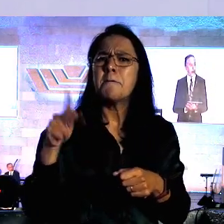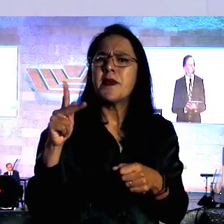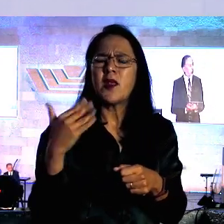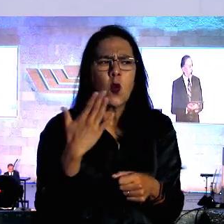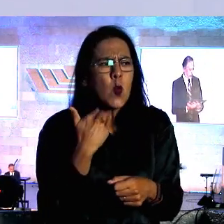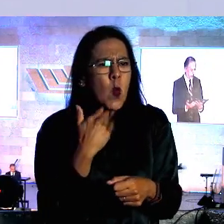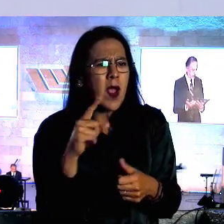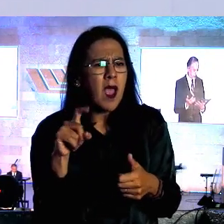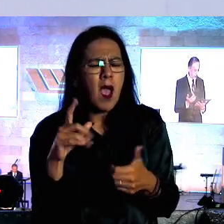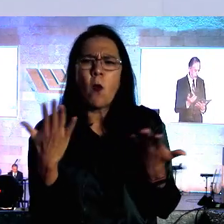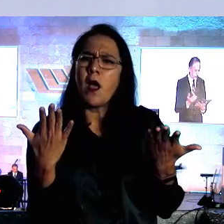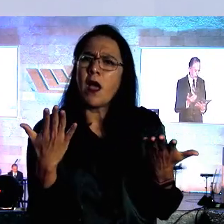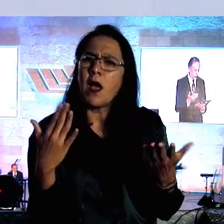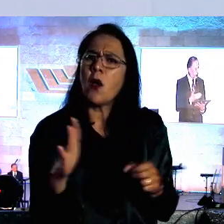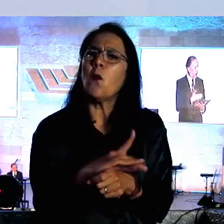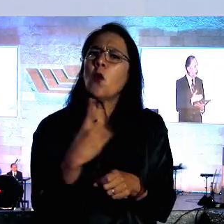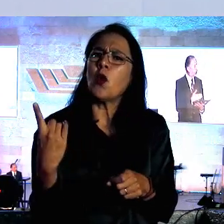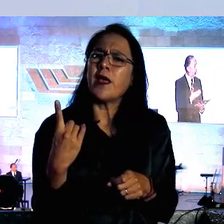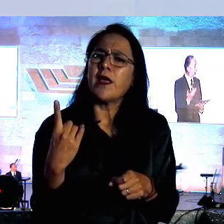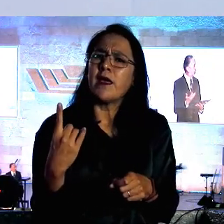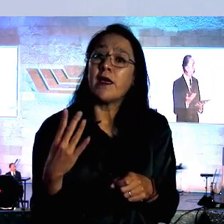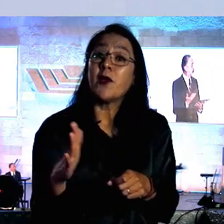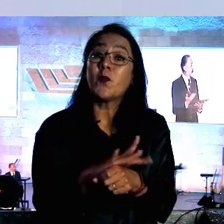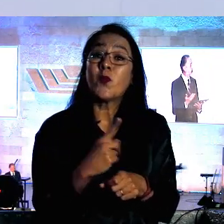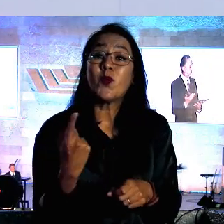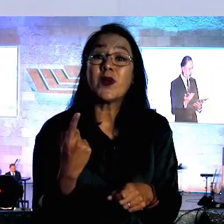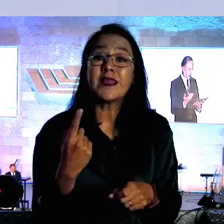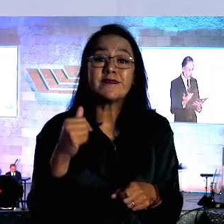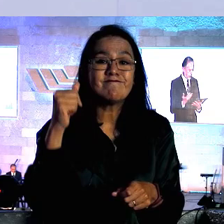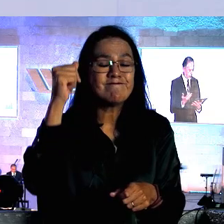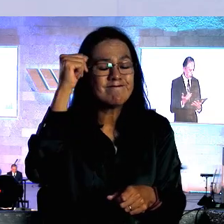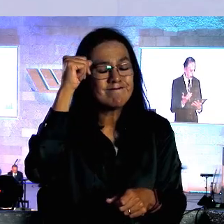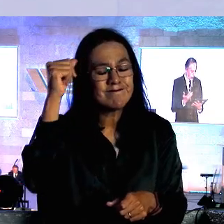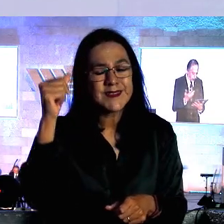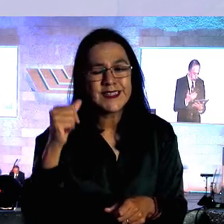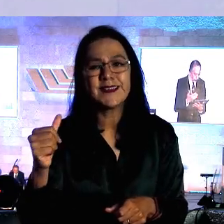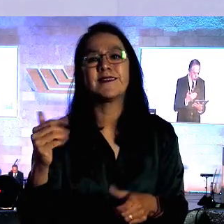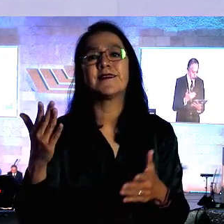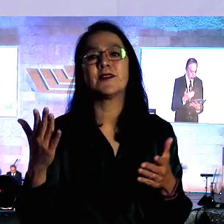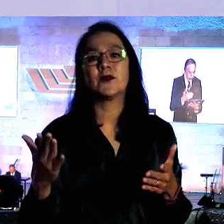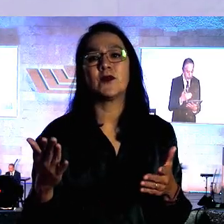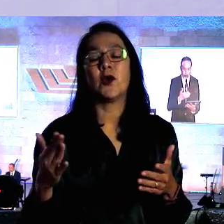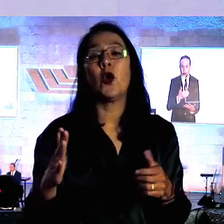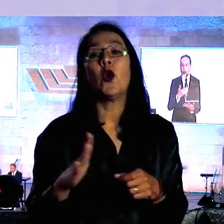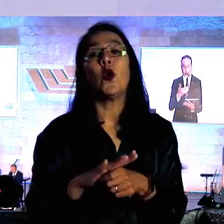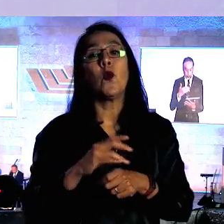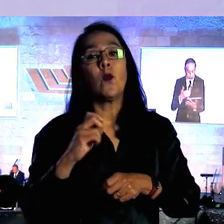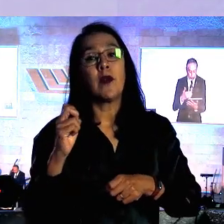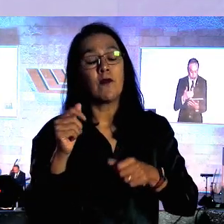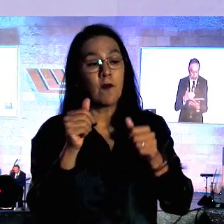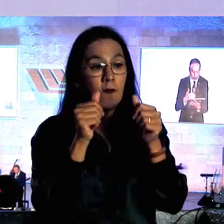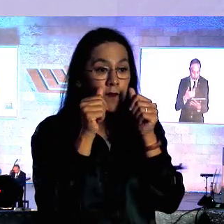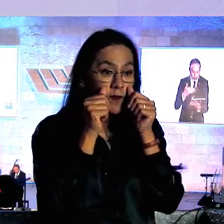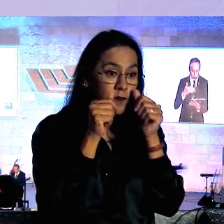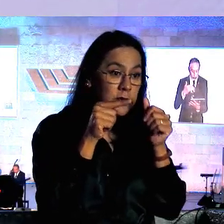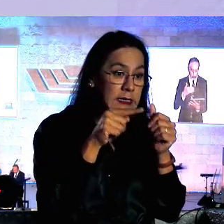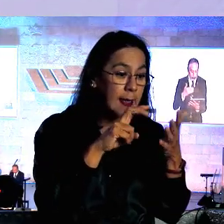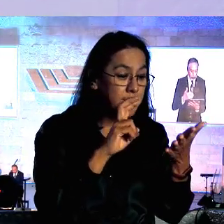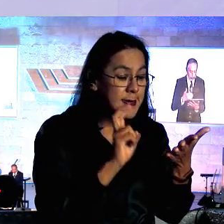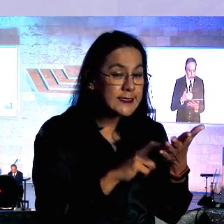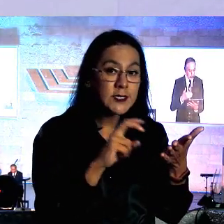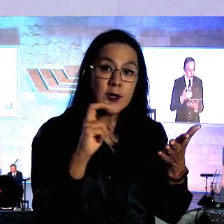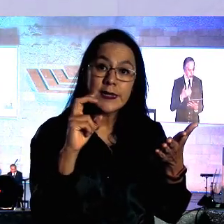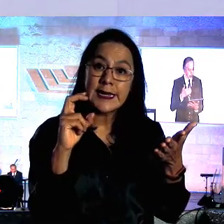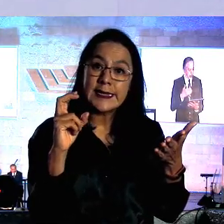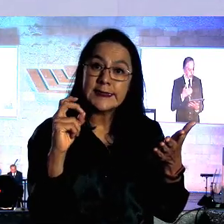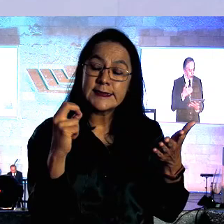¿por qué? pues porque hemos pecado por eso me llama la atención el versículo 35 si el